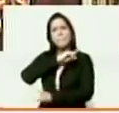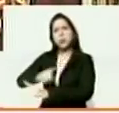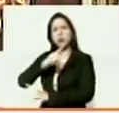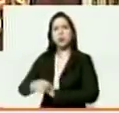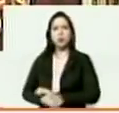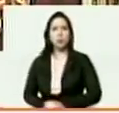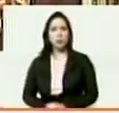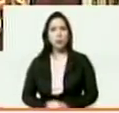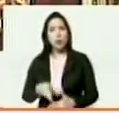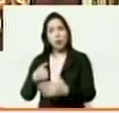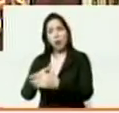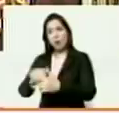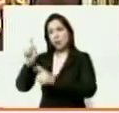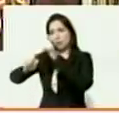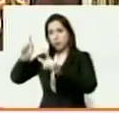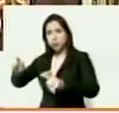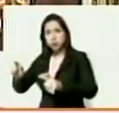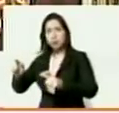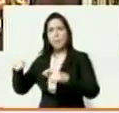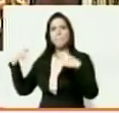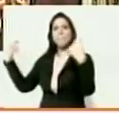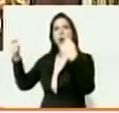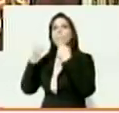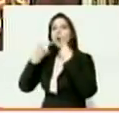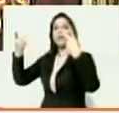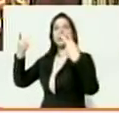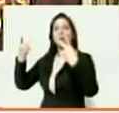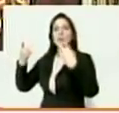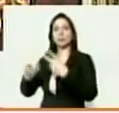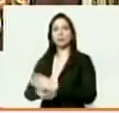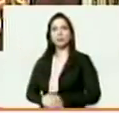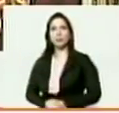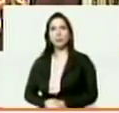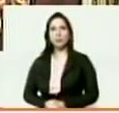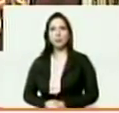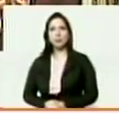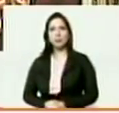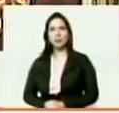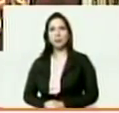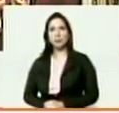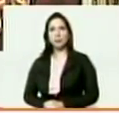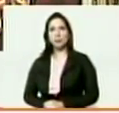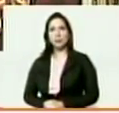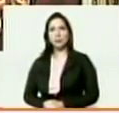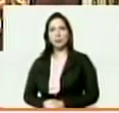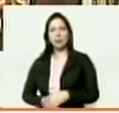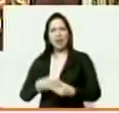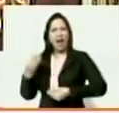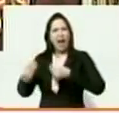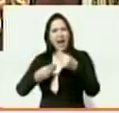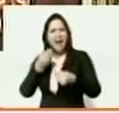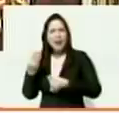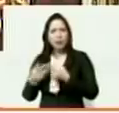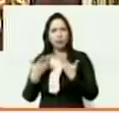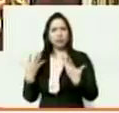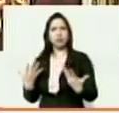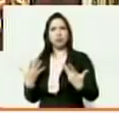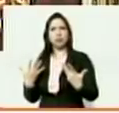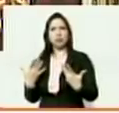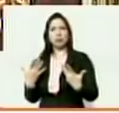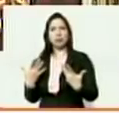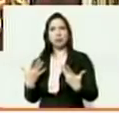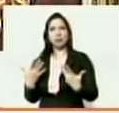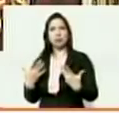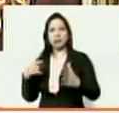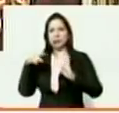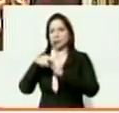aquellos que han promovido y que han lanzado este conjunto de